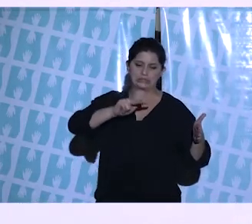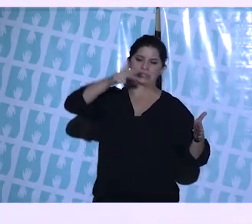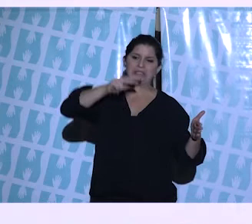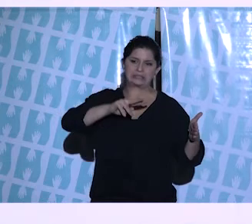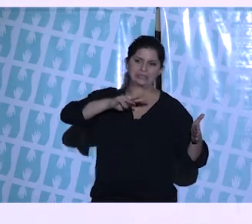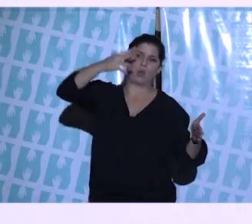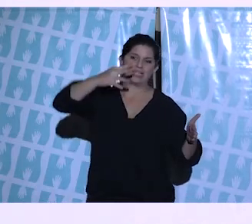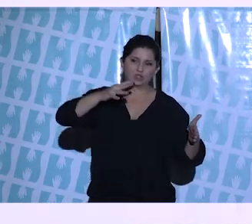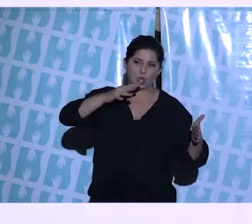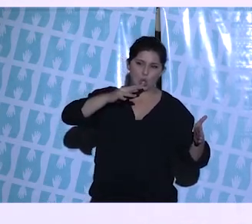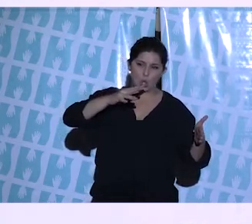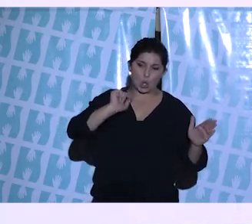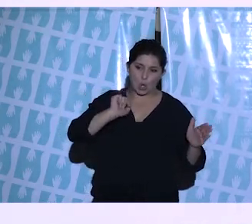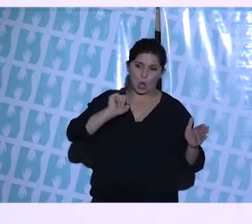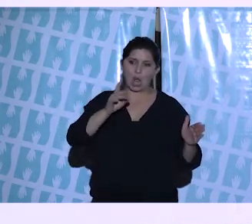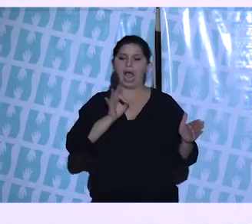1817 a